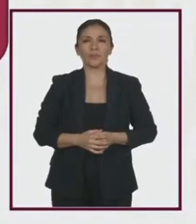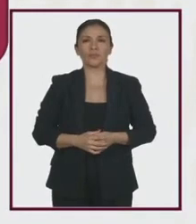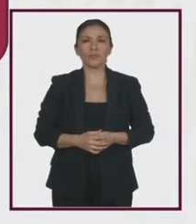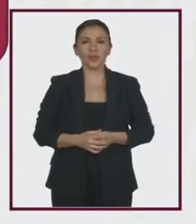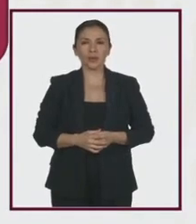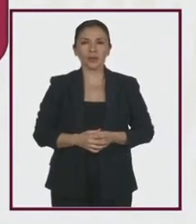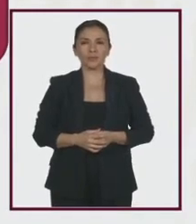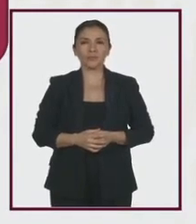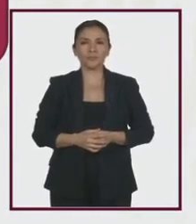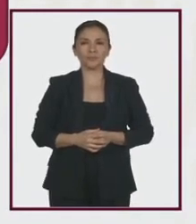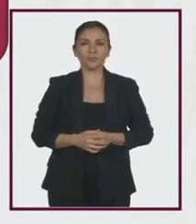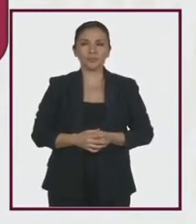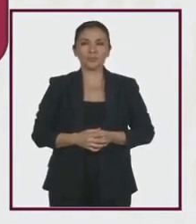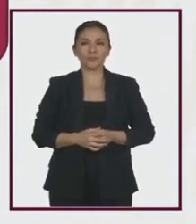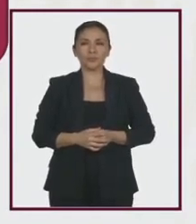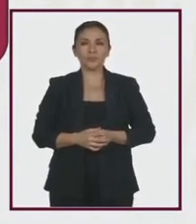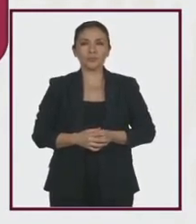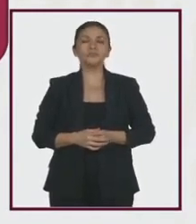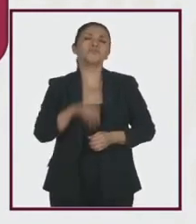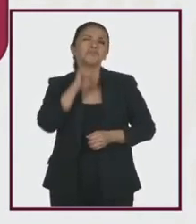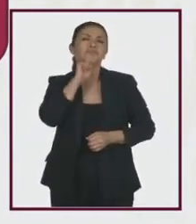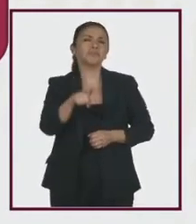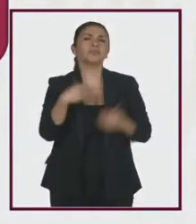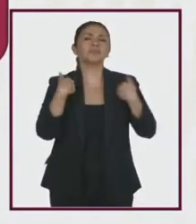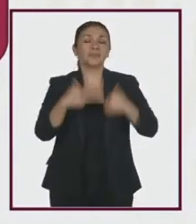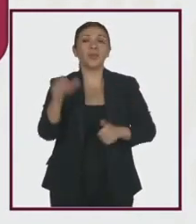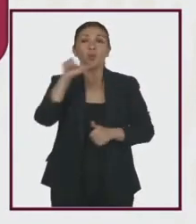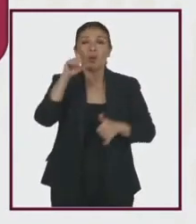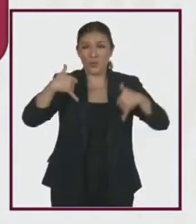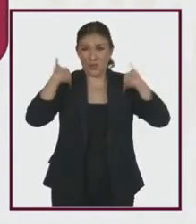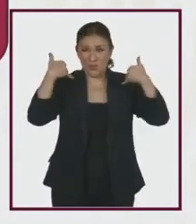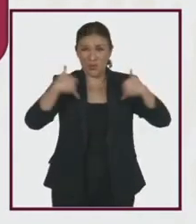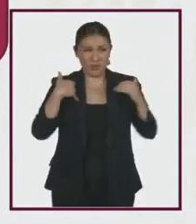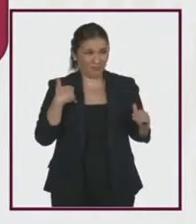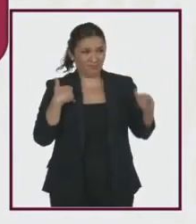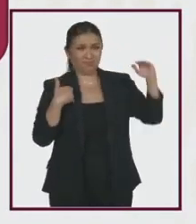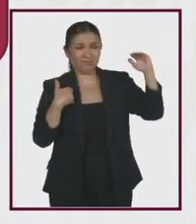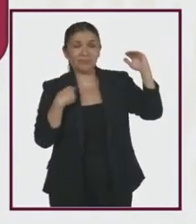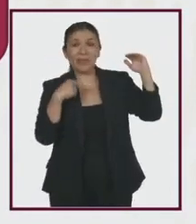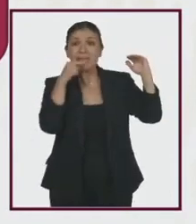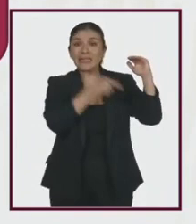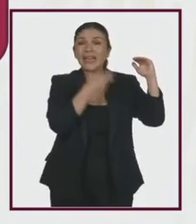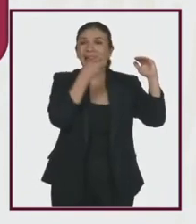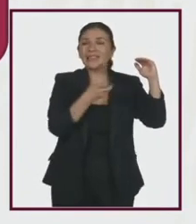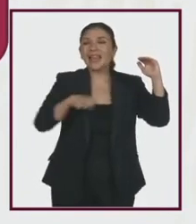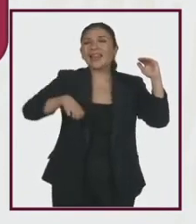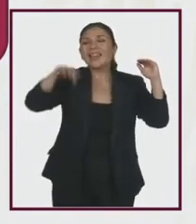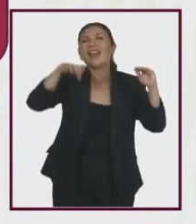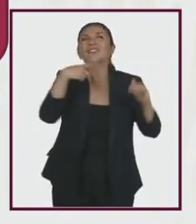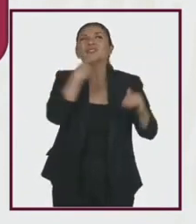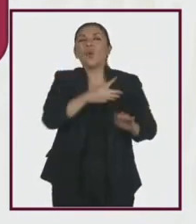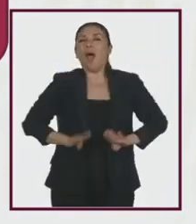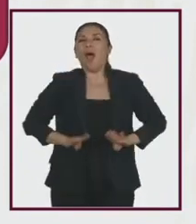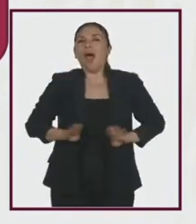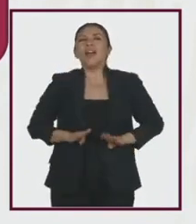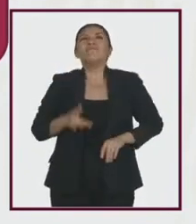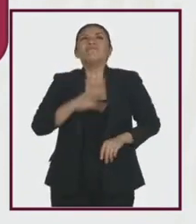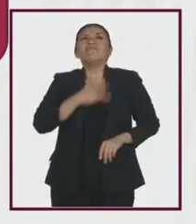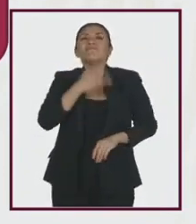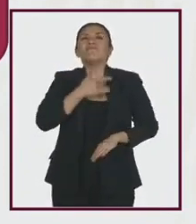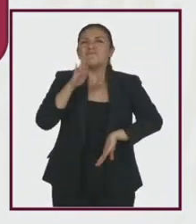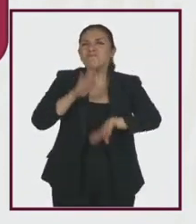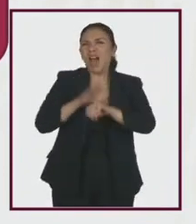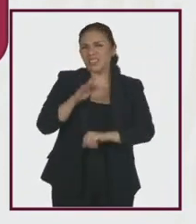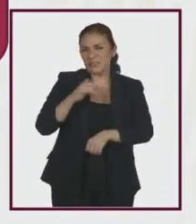Hablamos también, y lo hemos ido repitiendo, que la adolescencia va a ser una etapa que nos da mayores